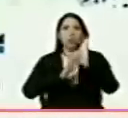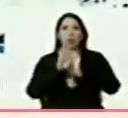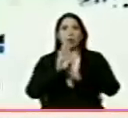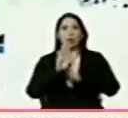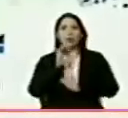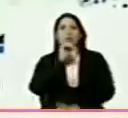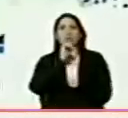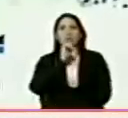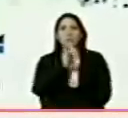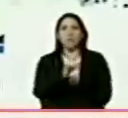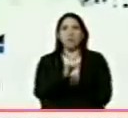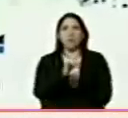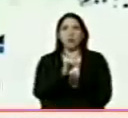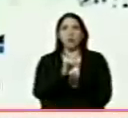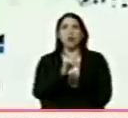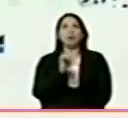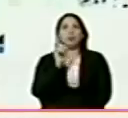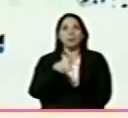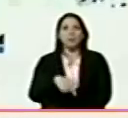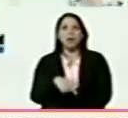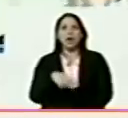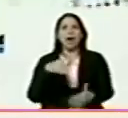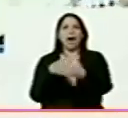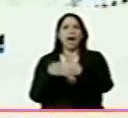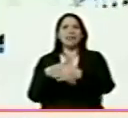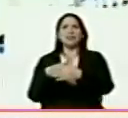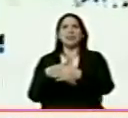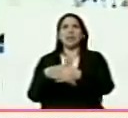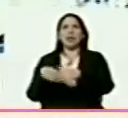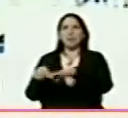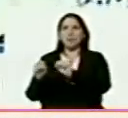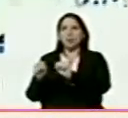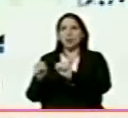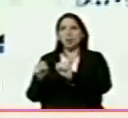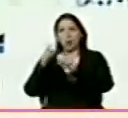forma antiimperialista, en forma neta,